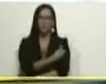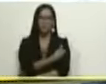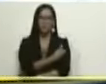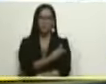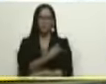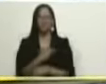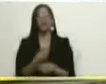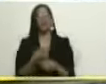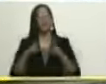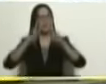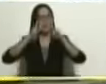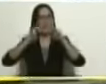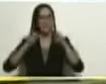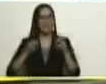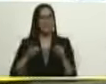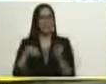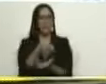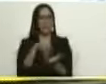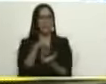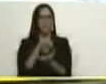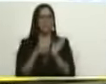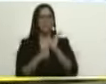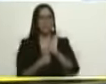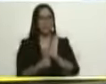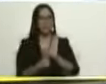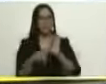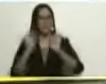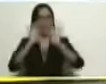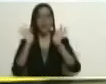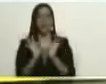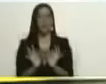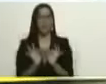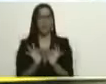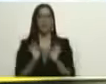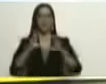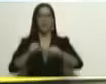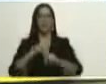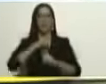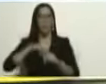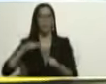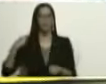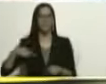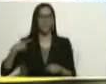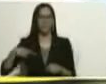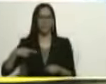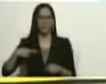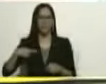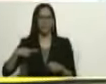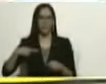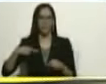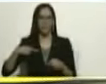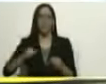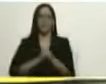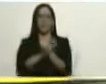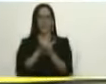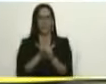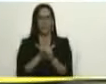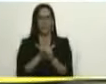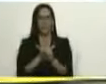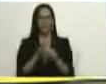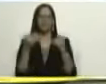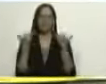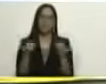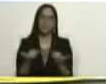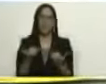Cuando revisamos el caos que se presentó en la forma de abordar nuestra región, la pandemia, que ya